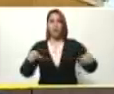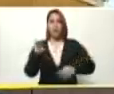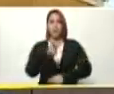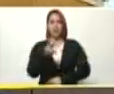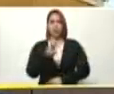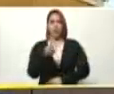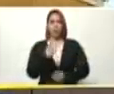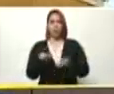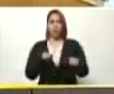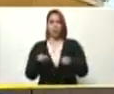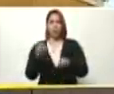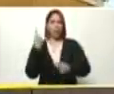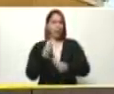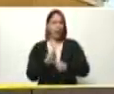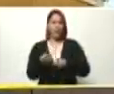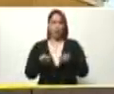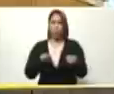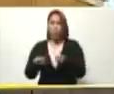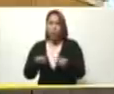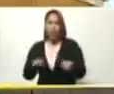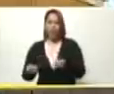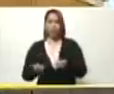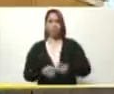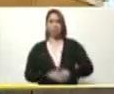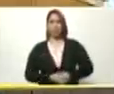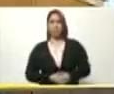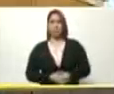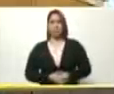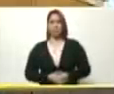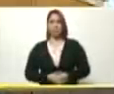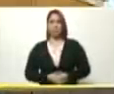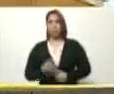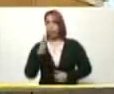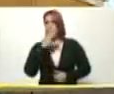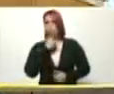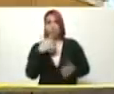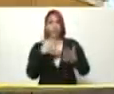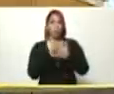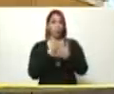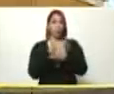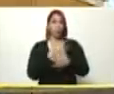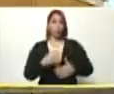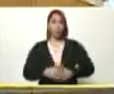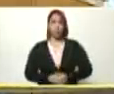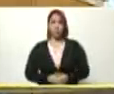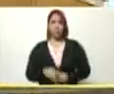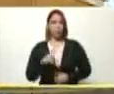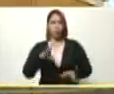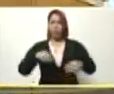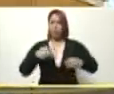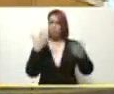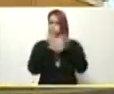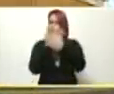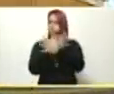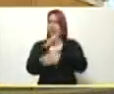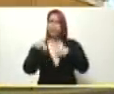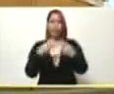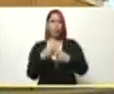controlarlo, para no ejercer soberanía. No hay excusa. No acepto excusas de ningún